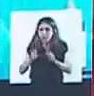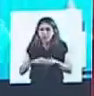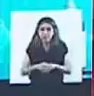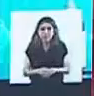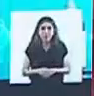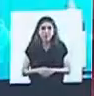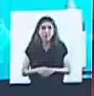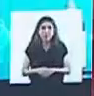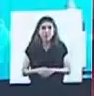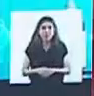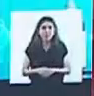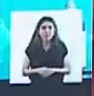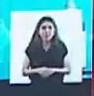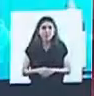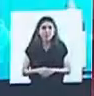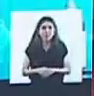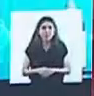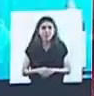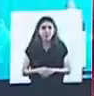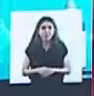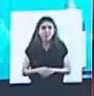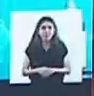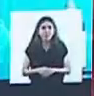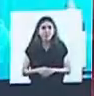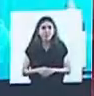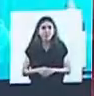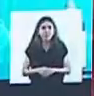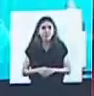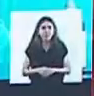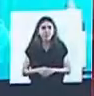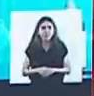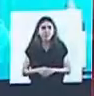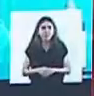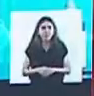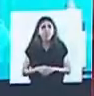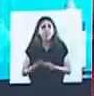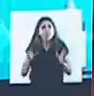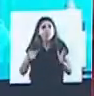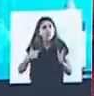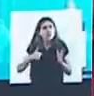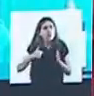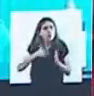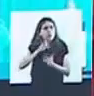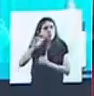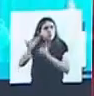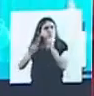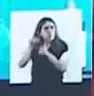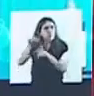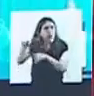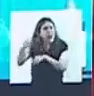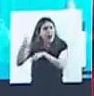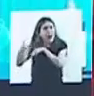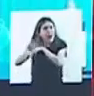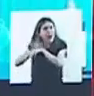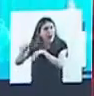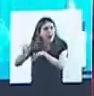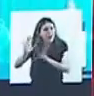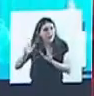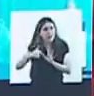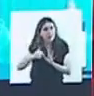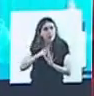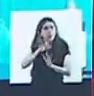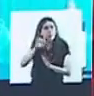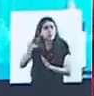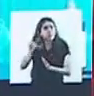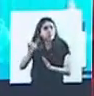pueden, terminan controlando a los mansos, terminan controlando a los que se dejan controlar, terminan controlando, en definitiva, a